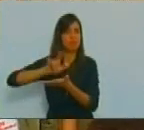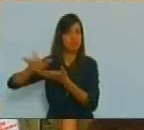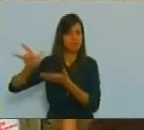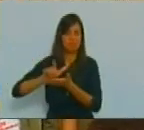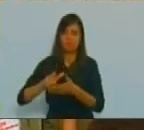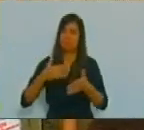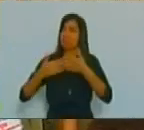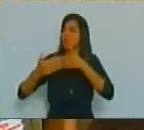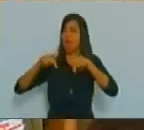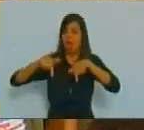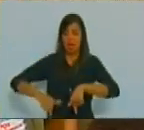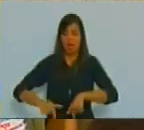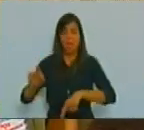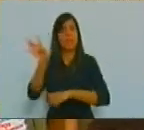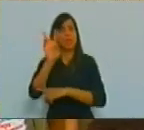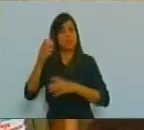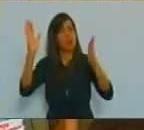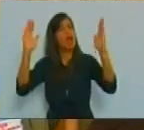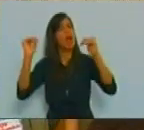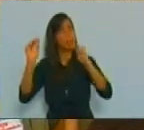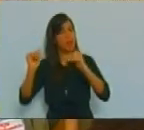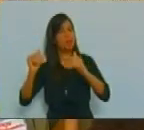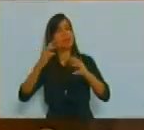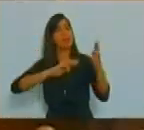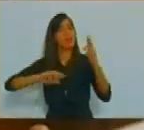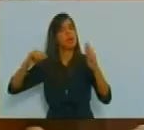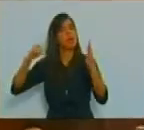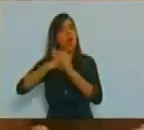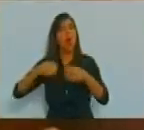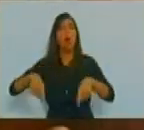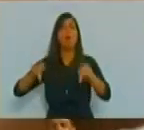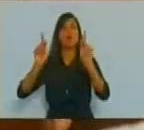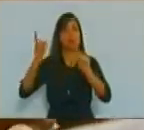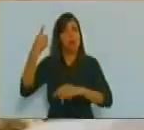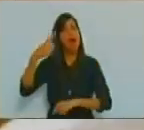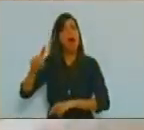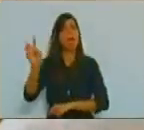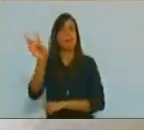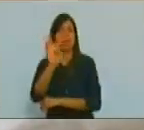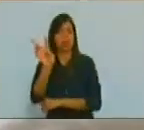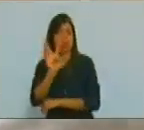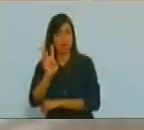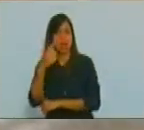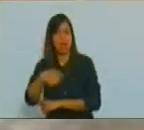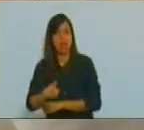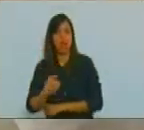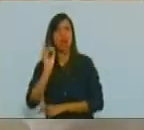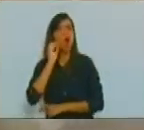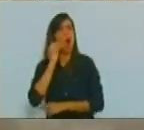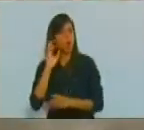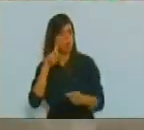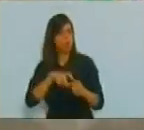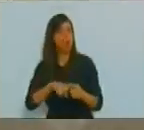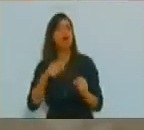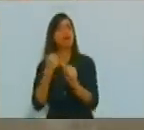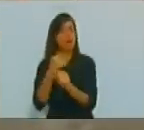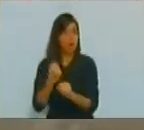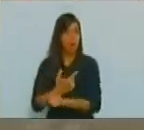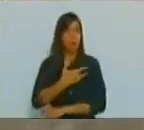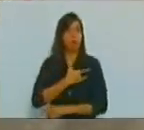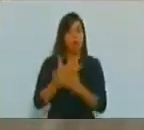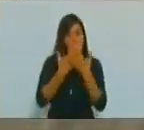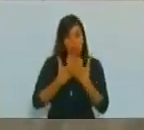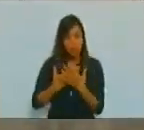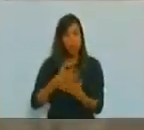revolución es cuando hay esperanza para la juventud es cuando haya oportunidades y condiciones y condiciones para la juventud porque más